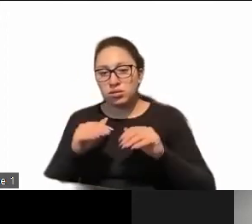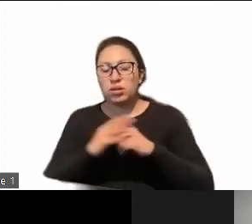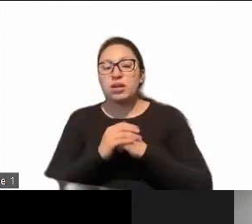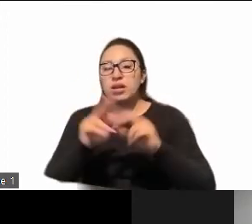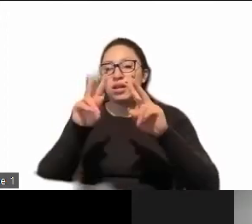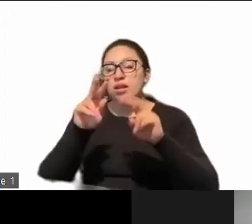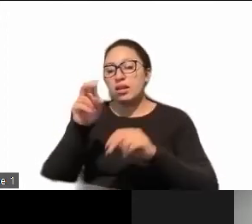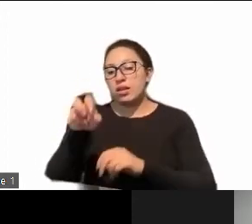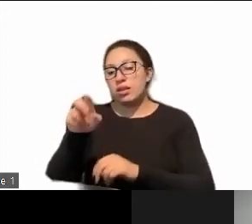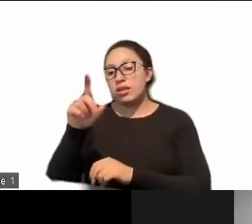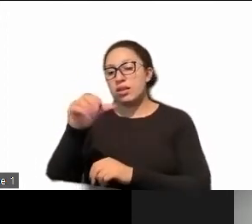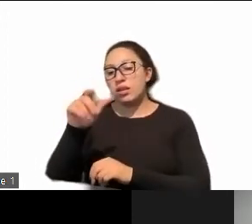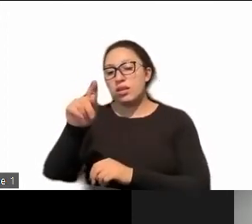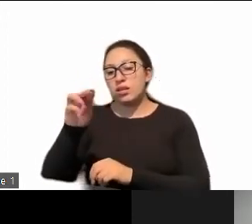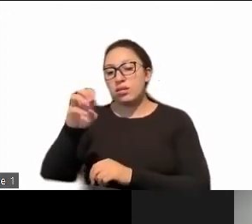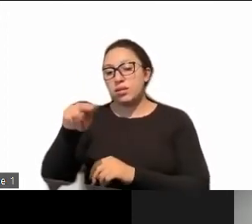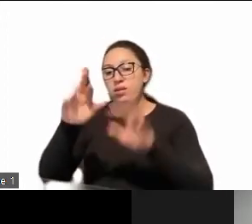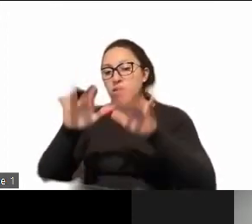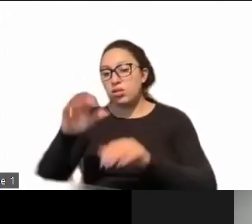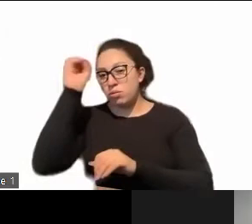el dictamen de opinión de referencia.